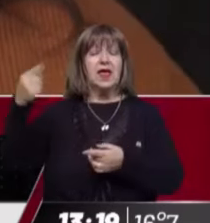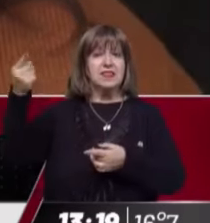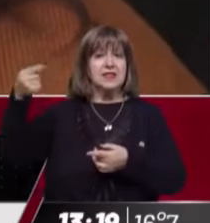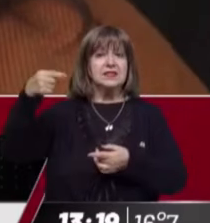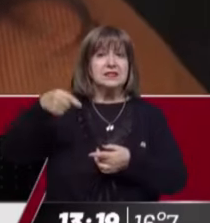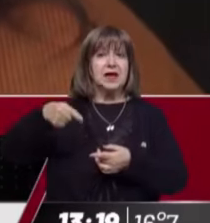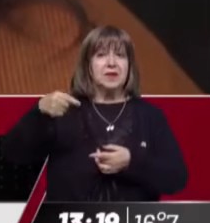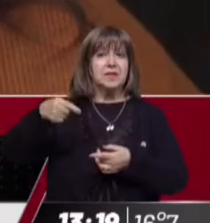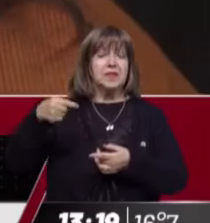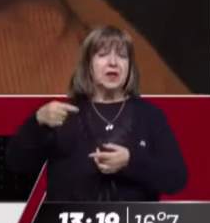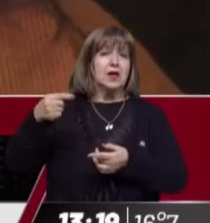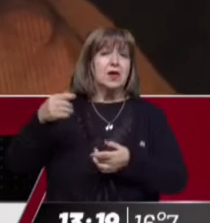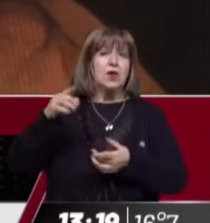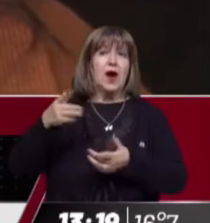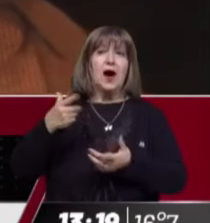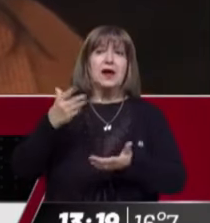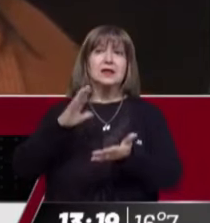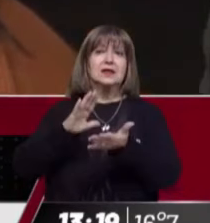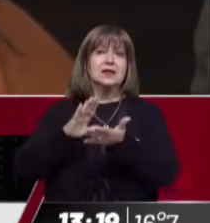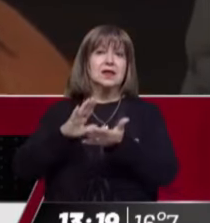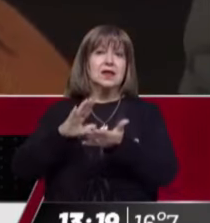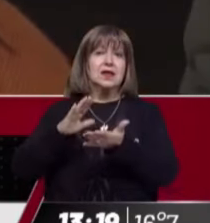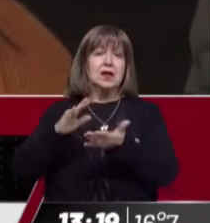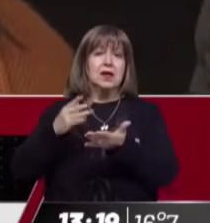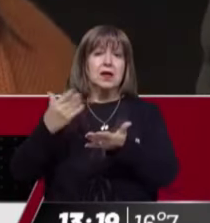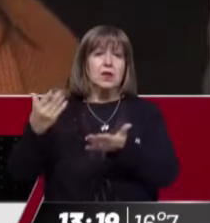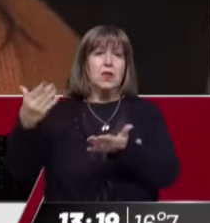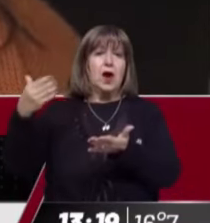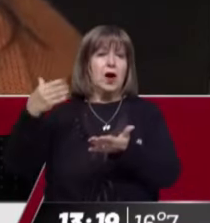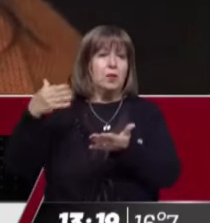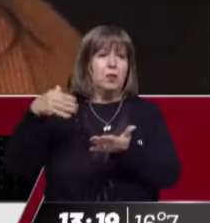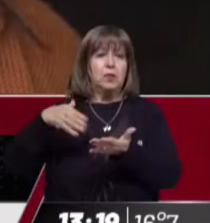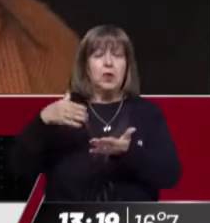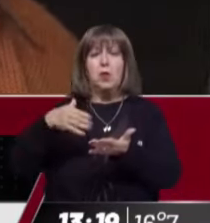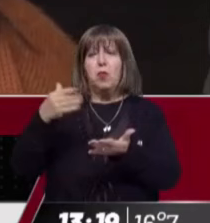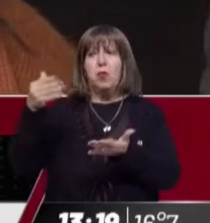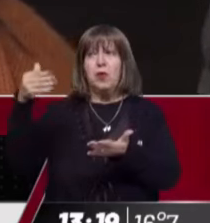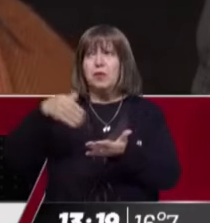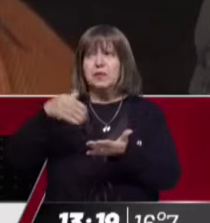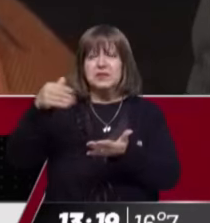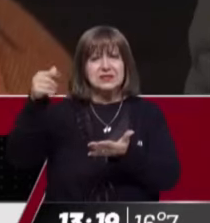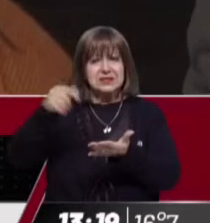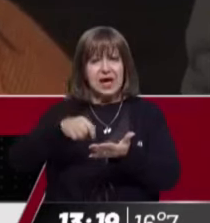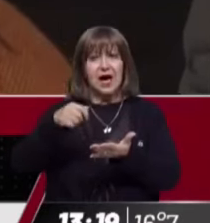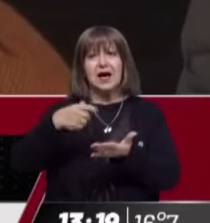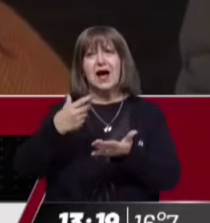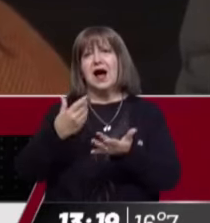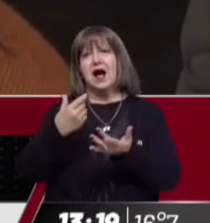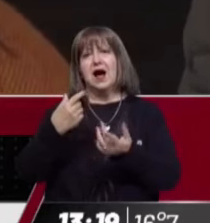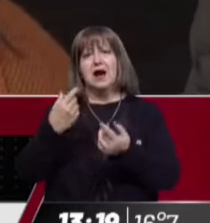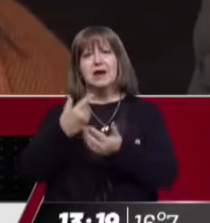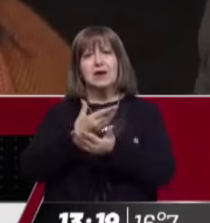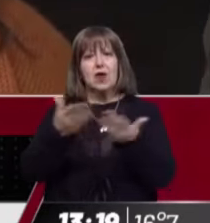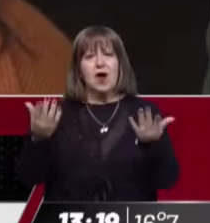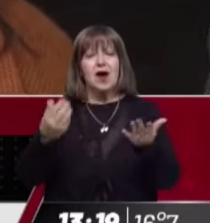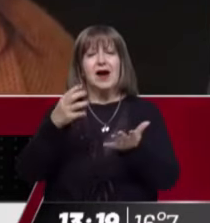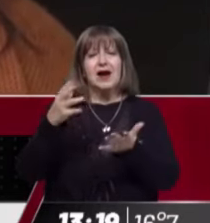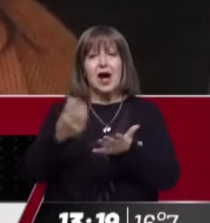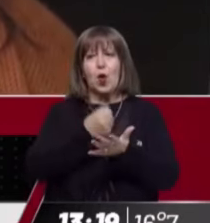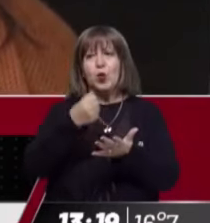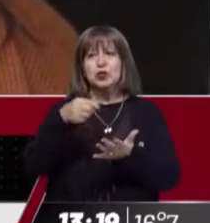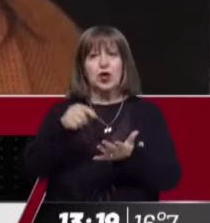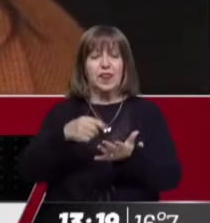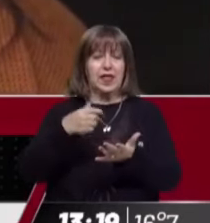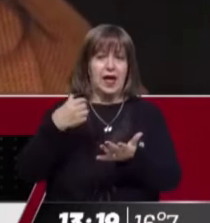tienen que rendir cuentas ambientales, pueden sacar los recursos sin regalía. Bueno, es un saqueo de todos los recursos naturales